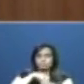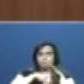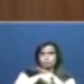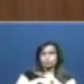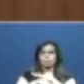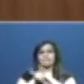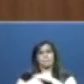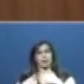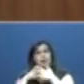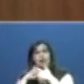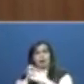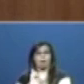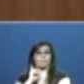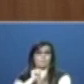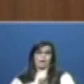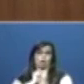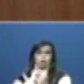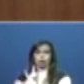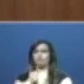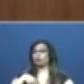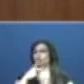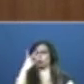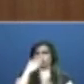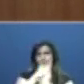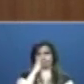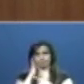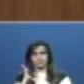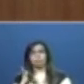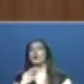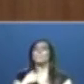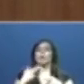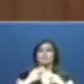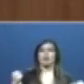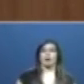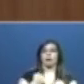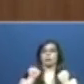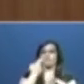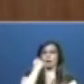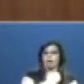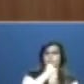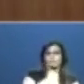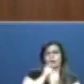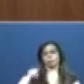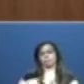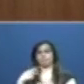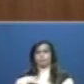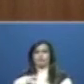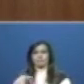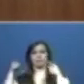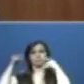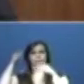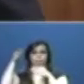la lucha efectiva contra el paro son dos las políticas activas de empleo y las políticas para la competitividad